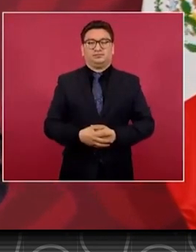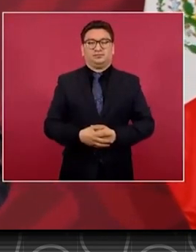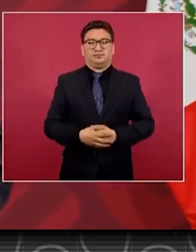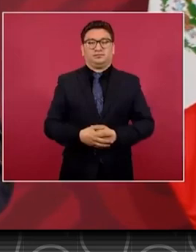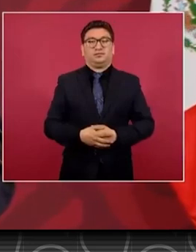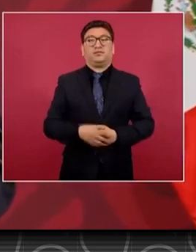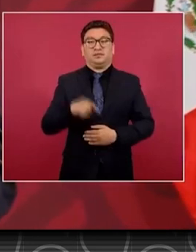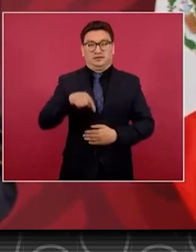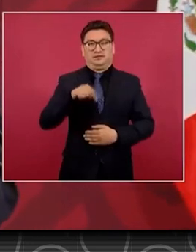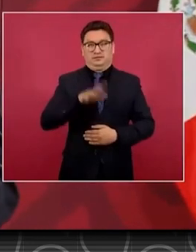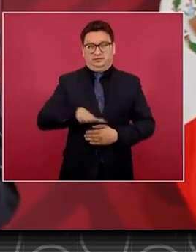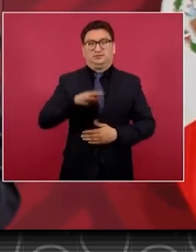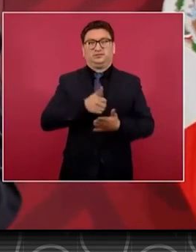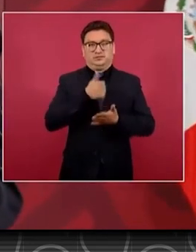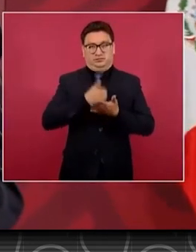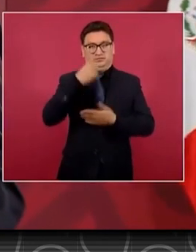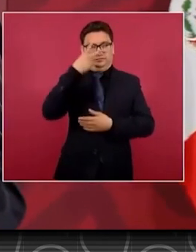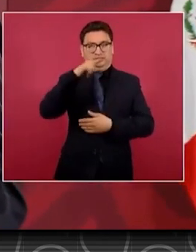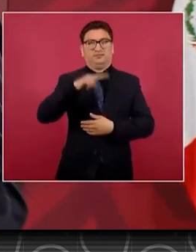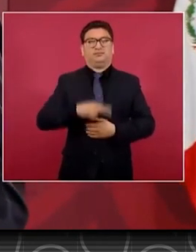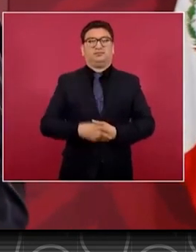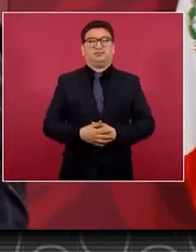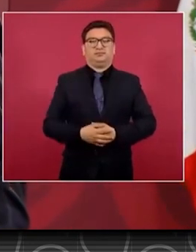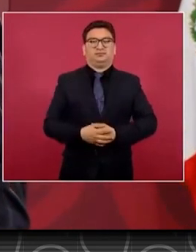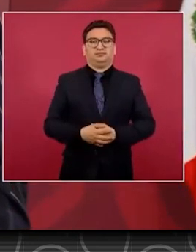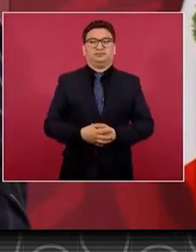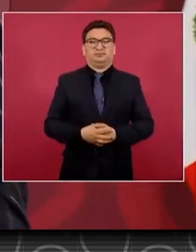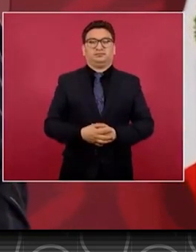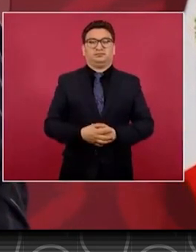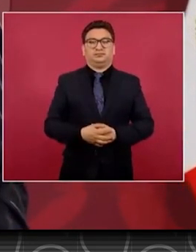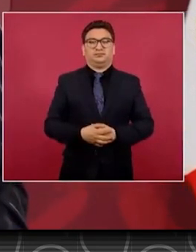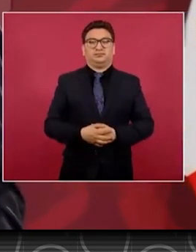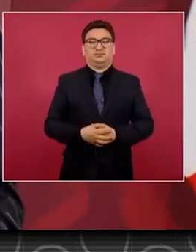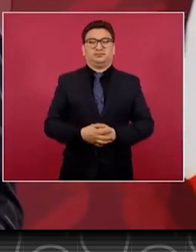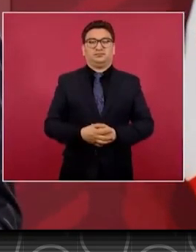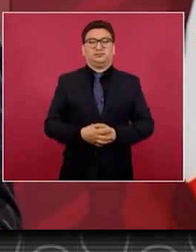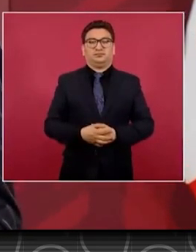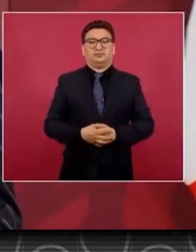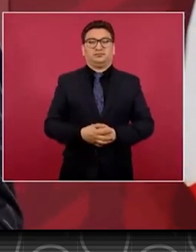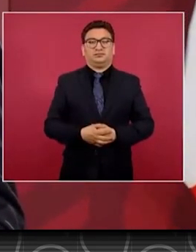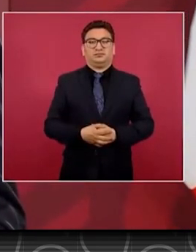aquí en la Ciudad de México, y sobre todo